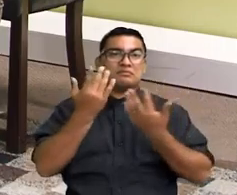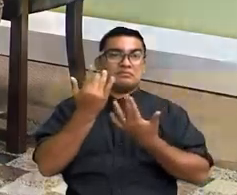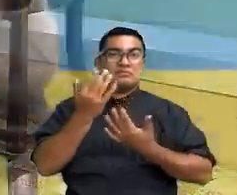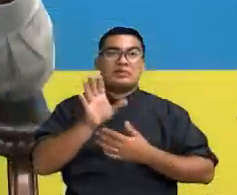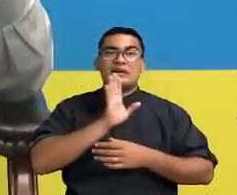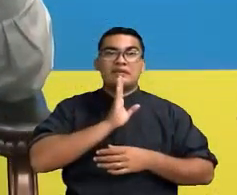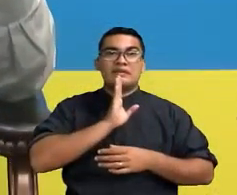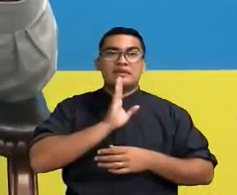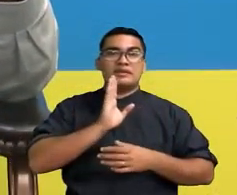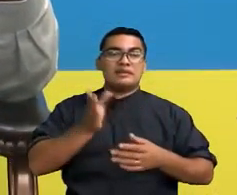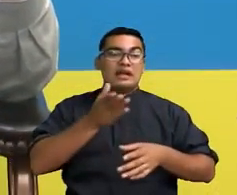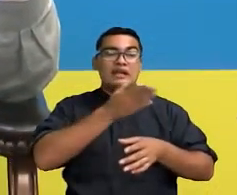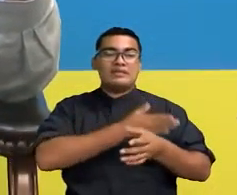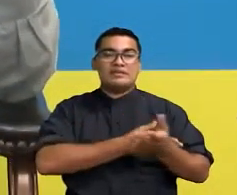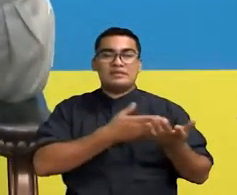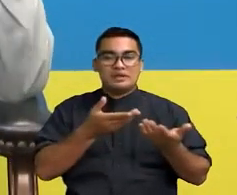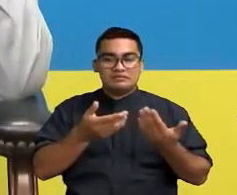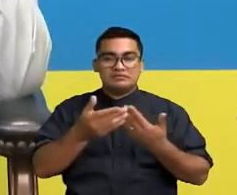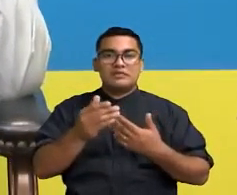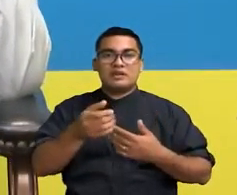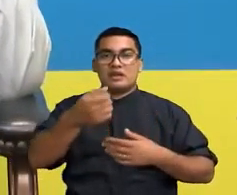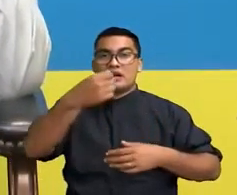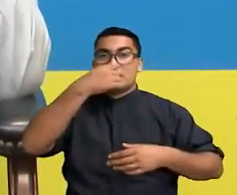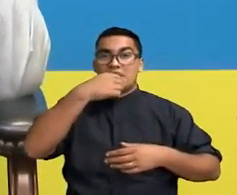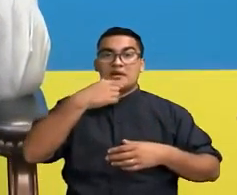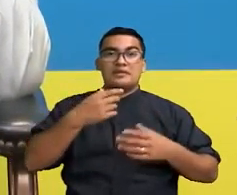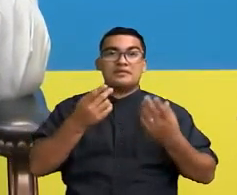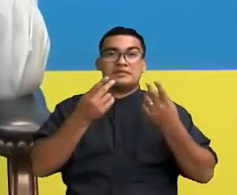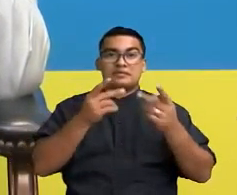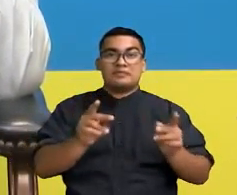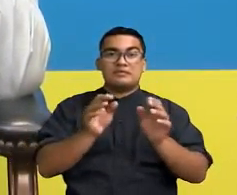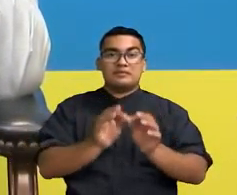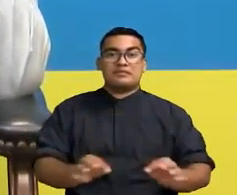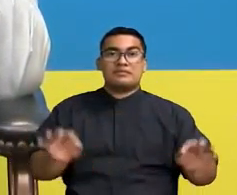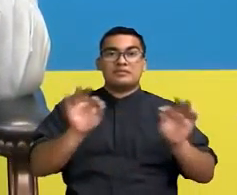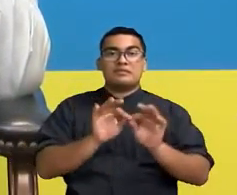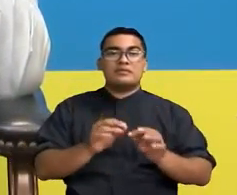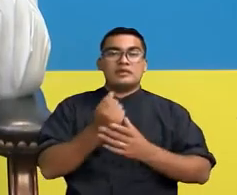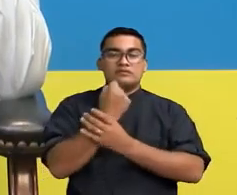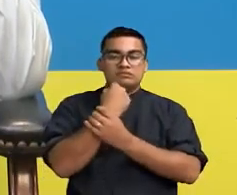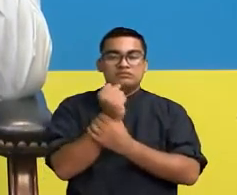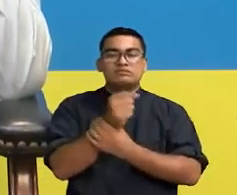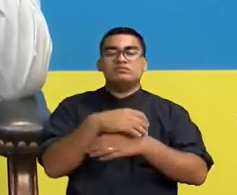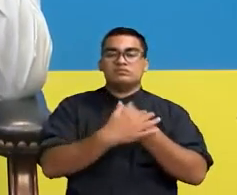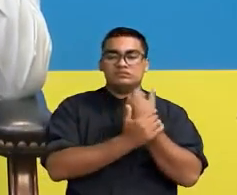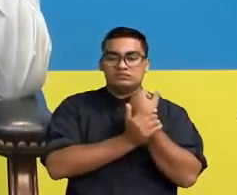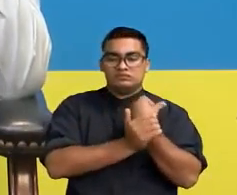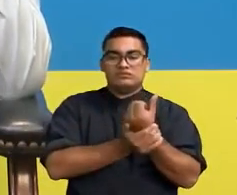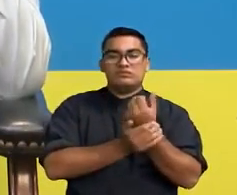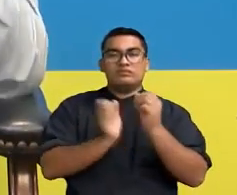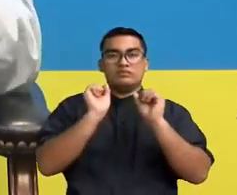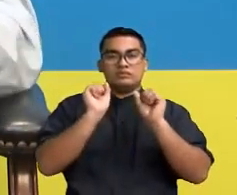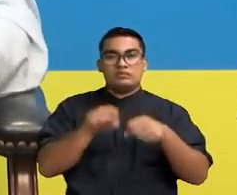del diagnóstico y el tratamiento. Claro. Yo creo que aquí juega un papel muy importante la fisioterapia también. Muy importante. Para corregir